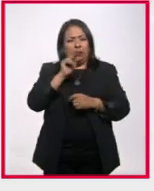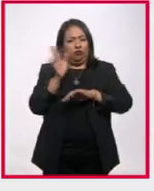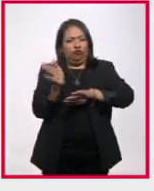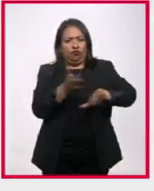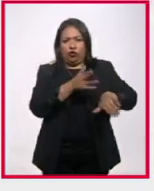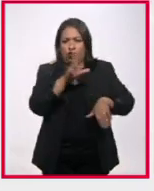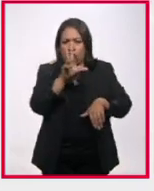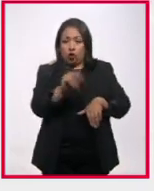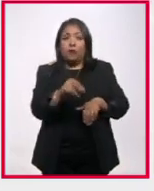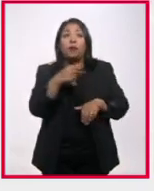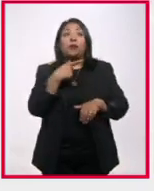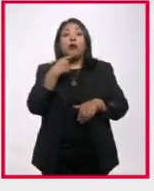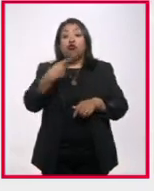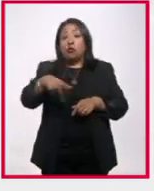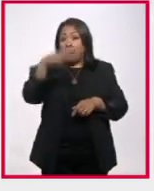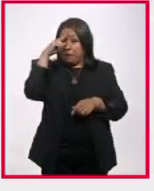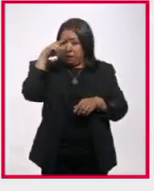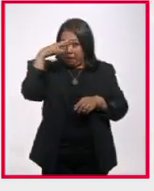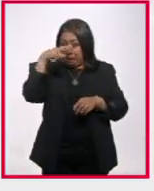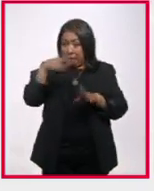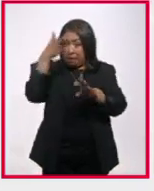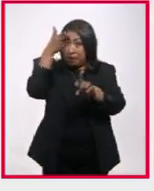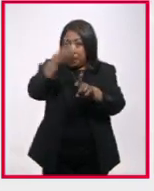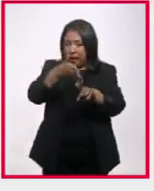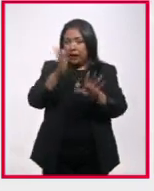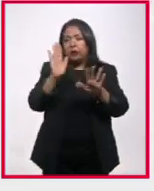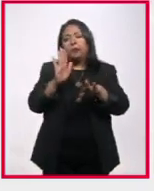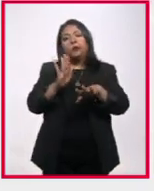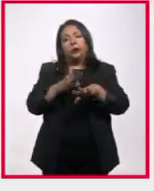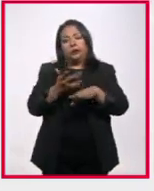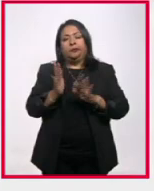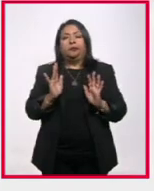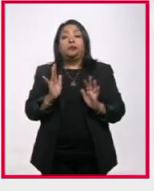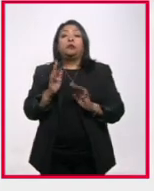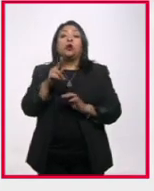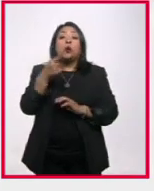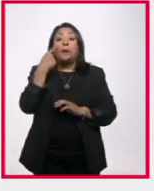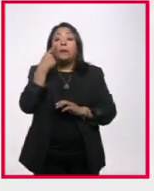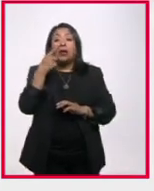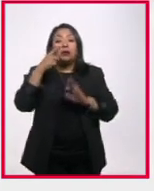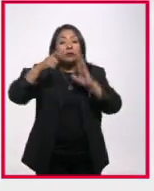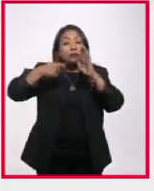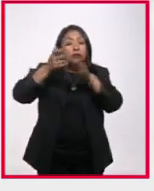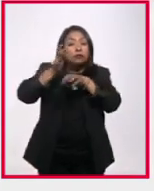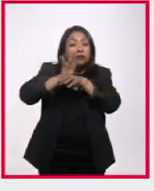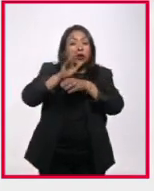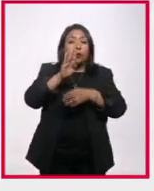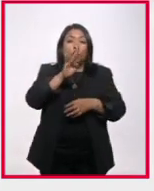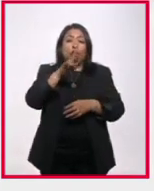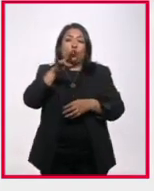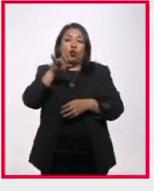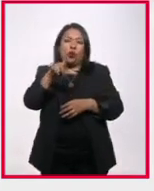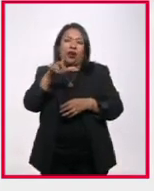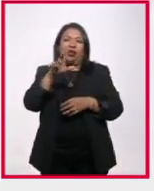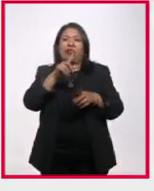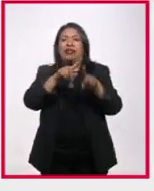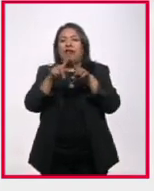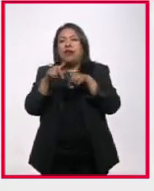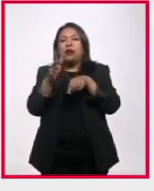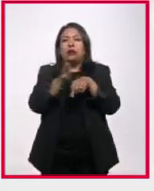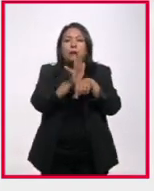sino es en México. Porque si tú ves la filmografía de Buñuel de 30 y tantas